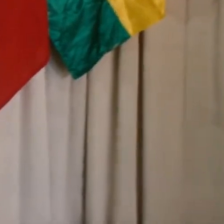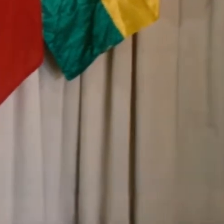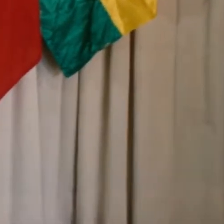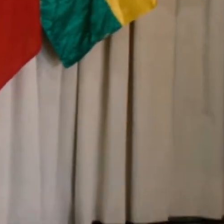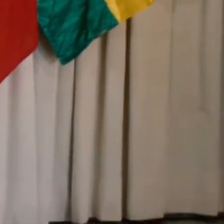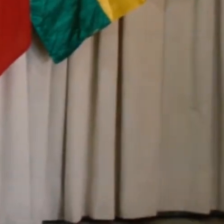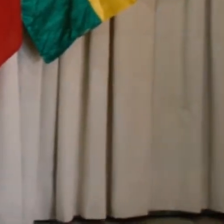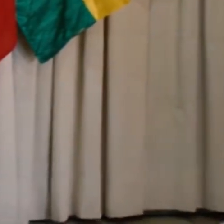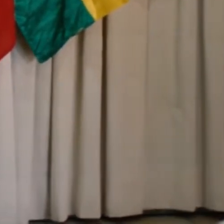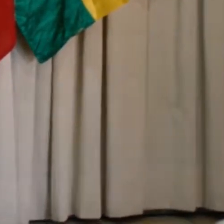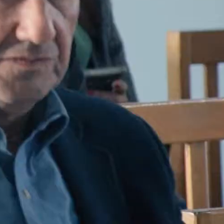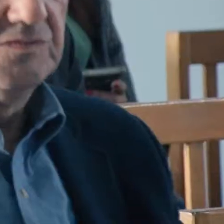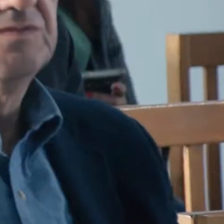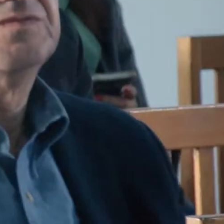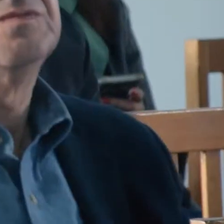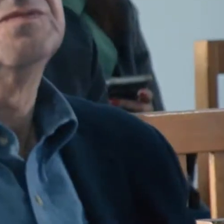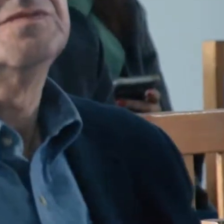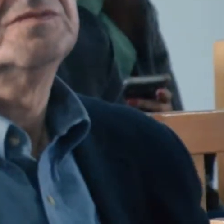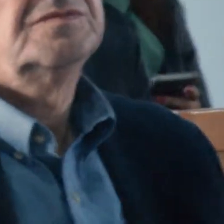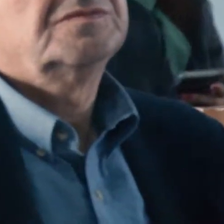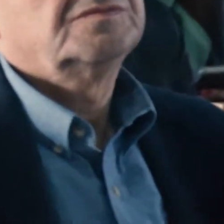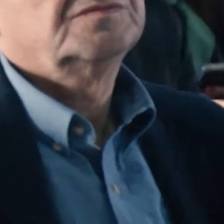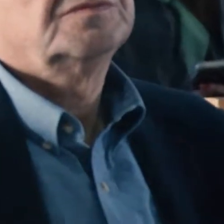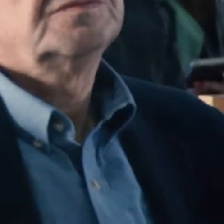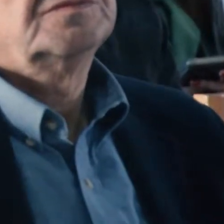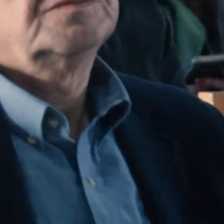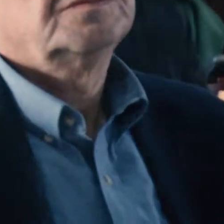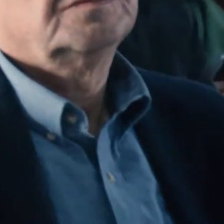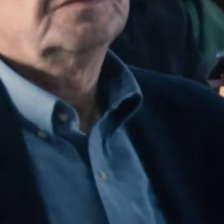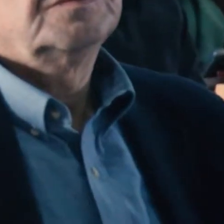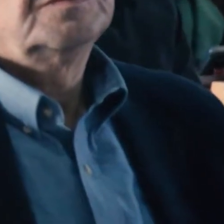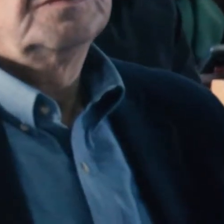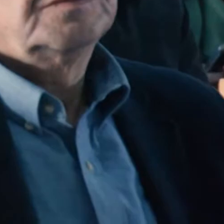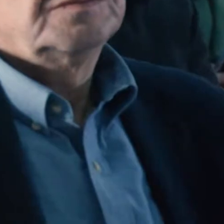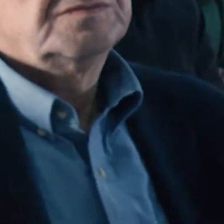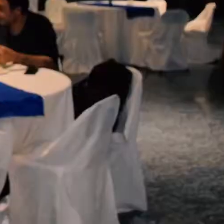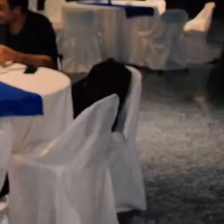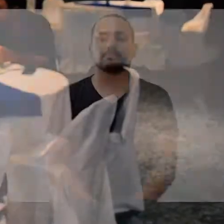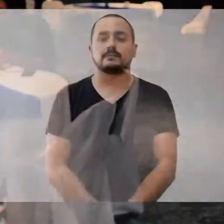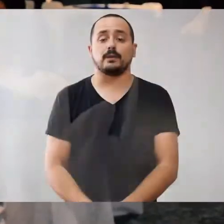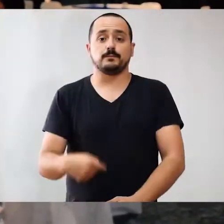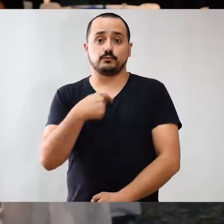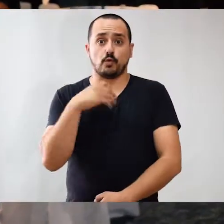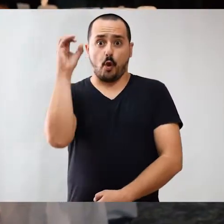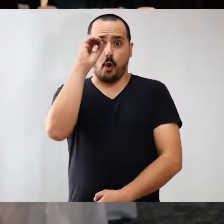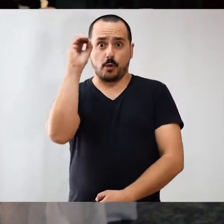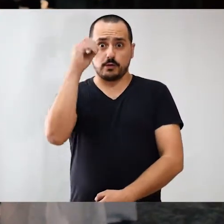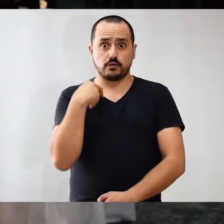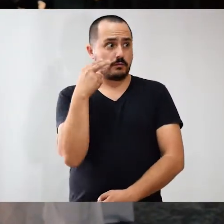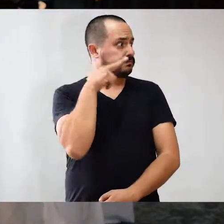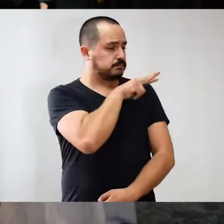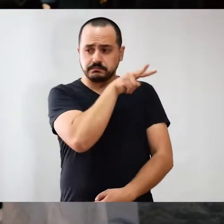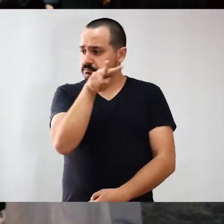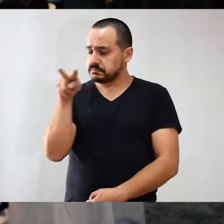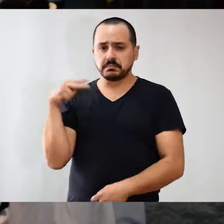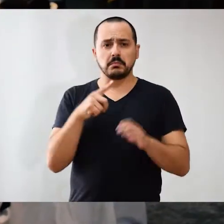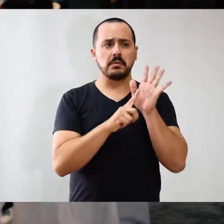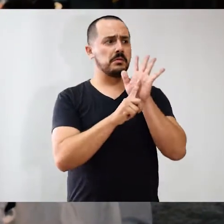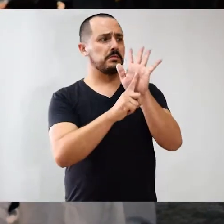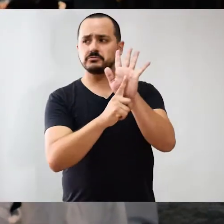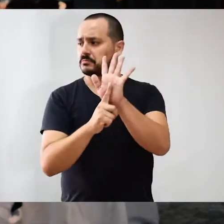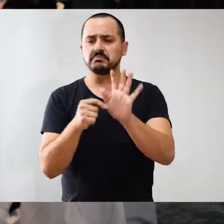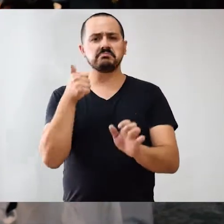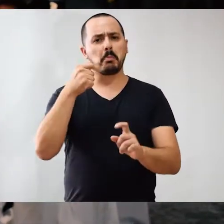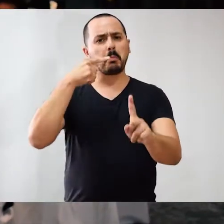iniciativa o de este tipo de fondos que nos permiten acercarnos más a la comunidad. Bueno, la impresión fue la más